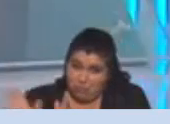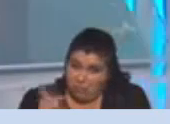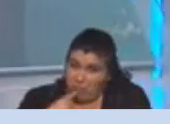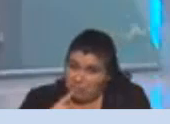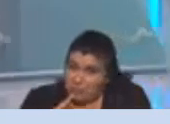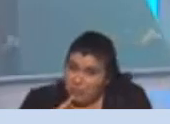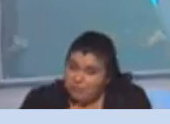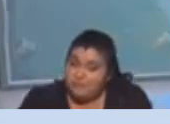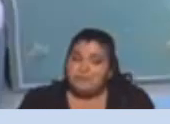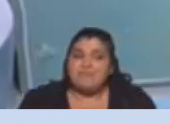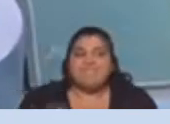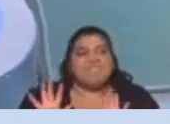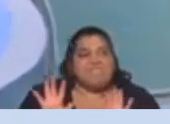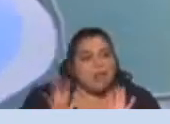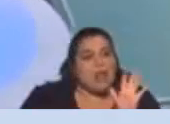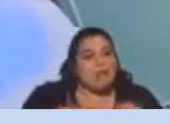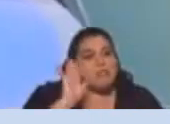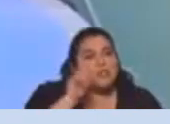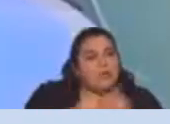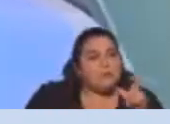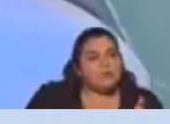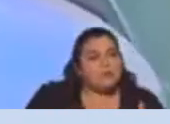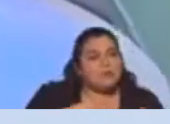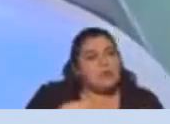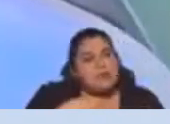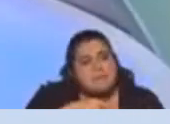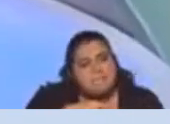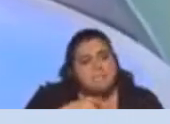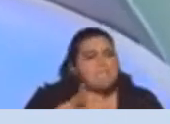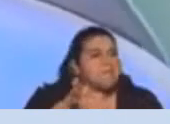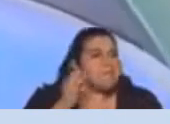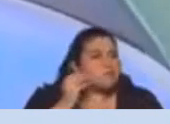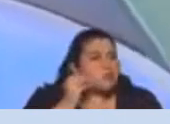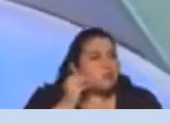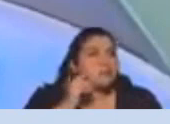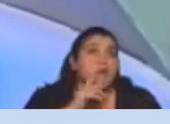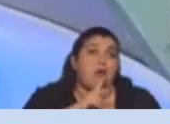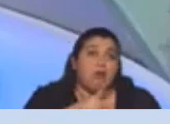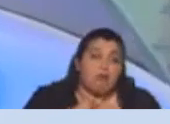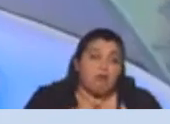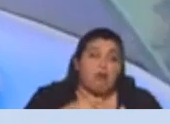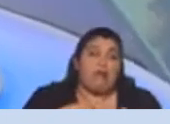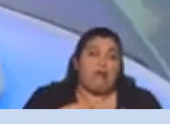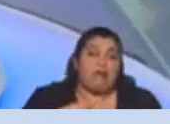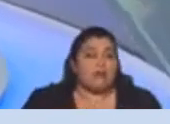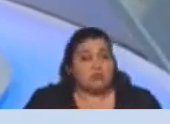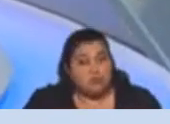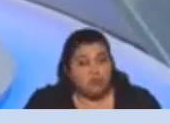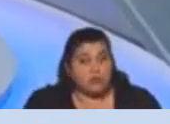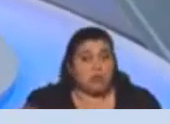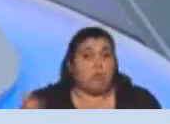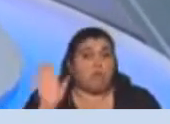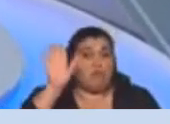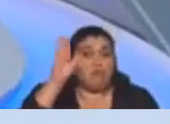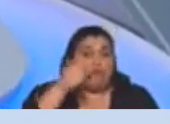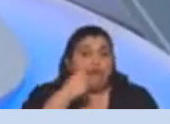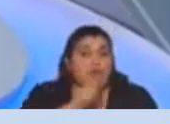muchos que quieren Escuchar directamente Obviamente vincularse con quien consideran que puede llegar a ser presidente